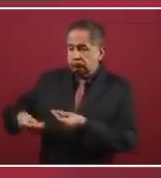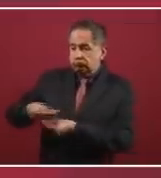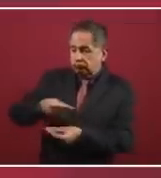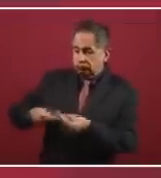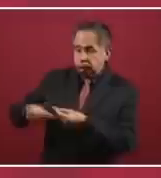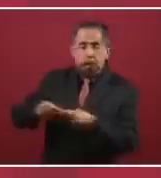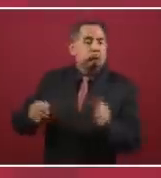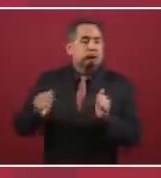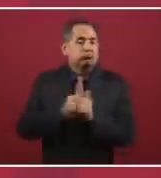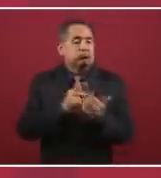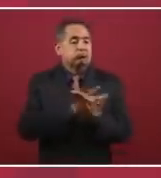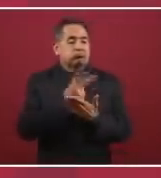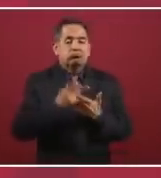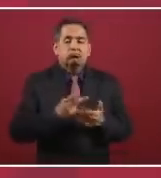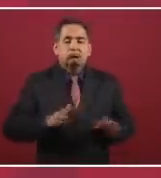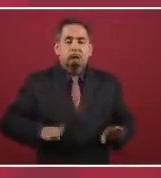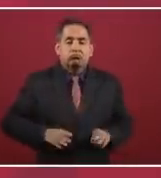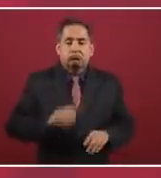de bienestar